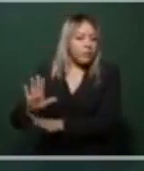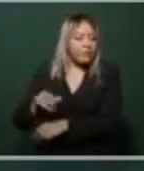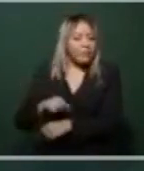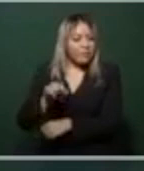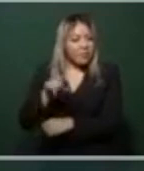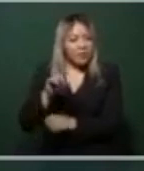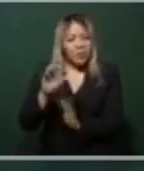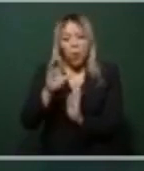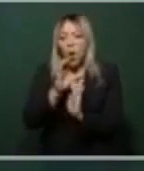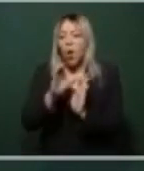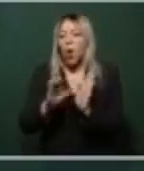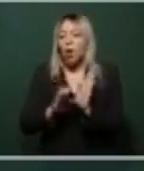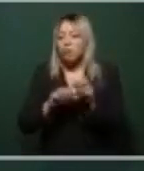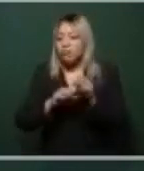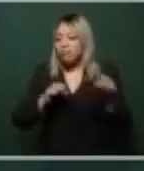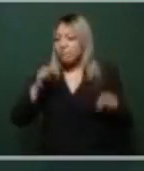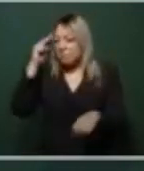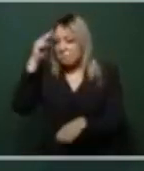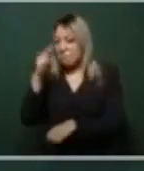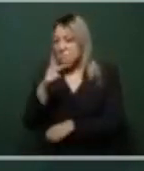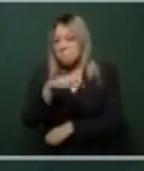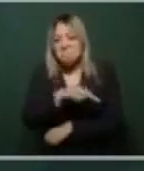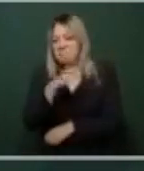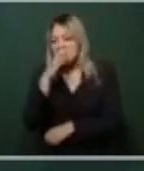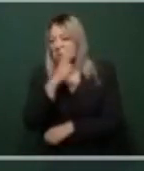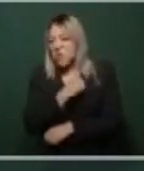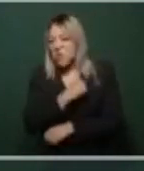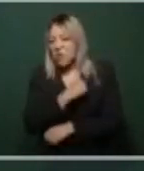impedía la Constitución.